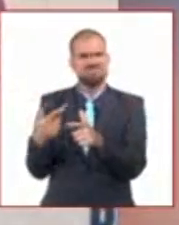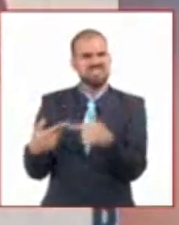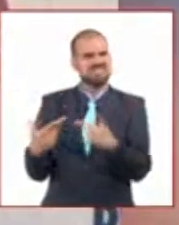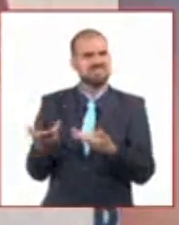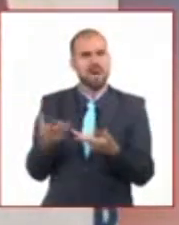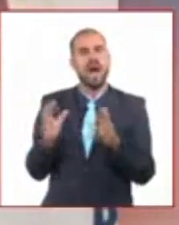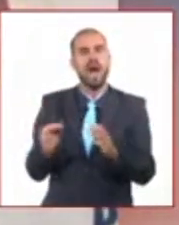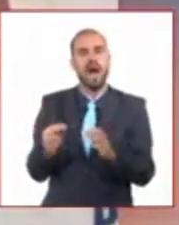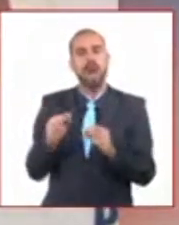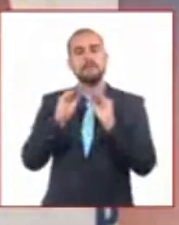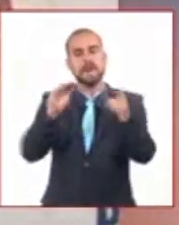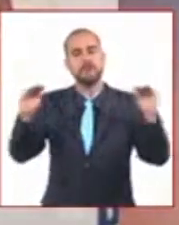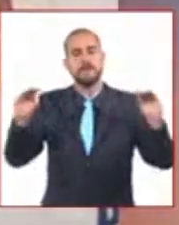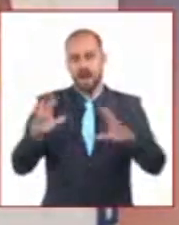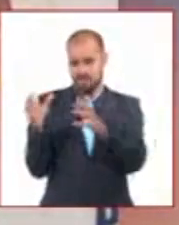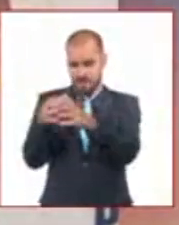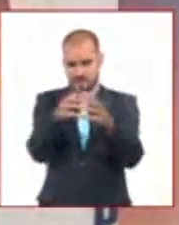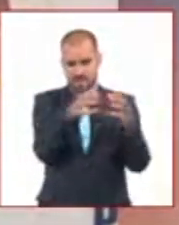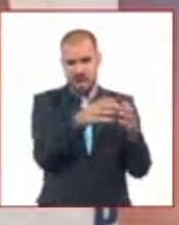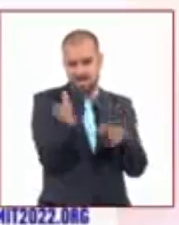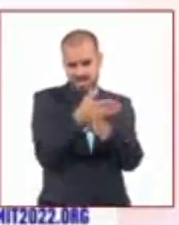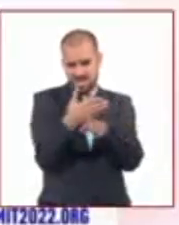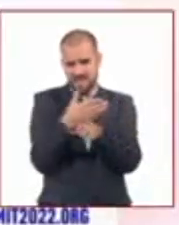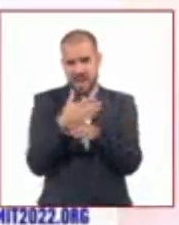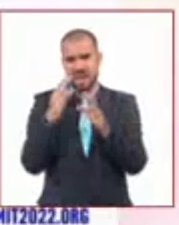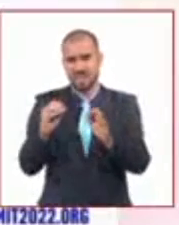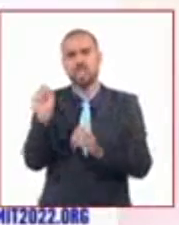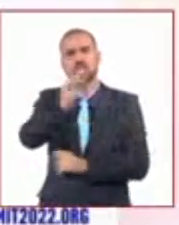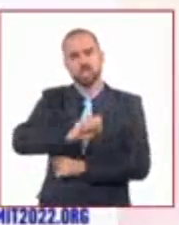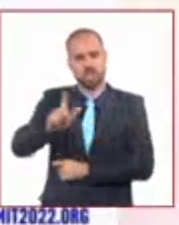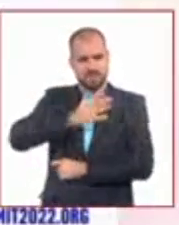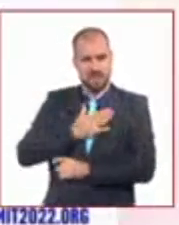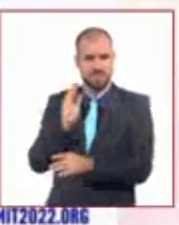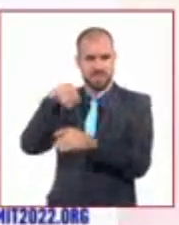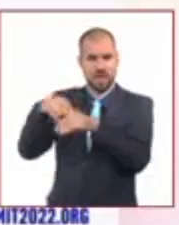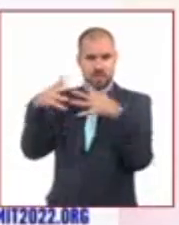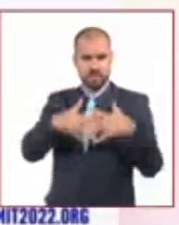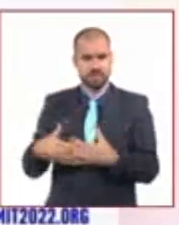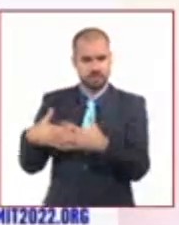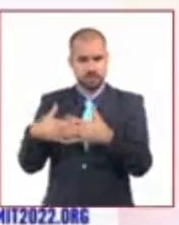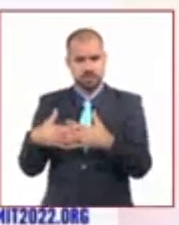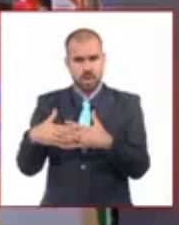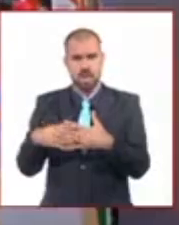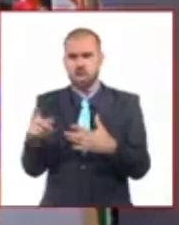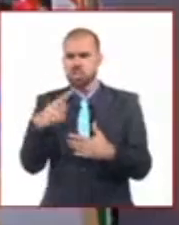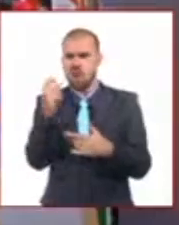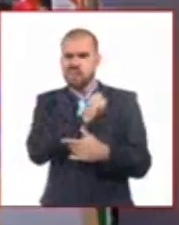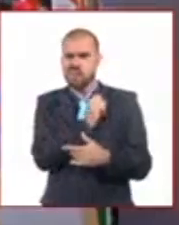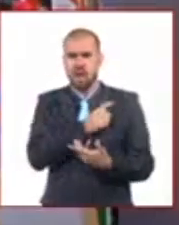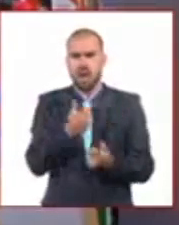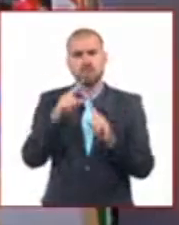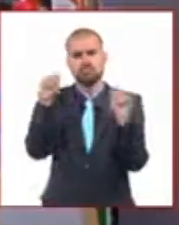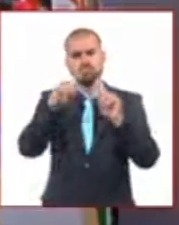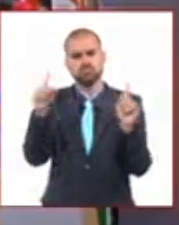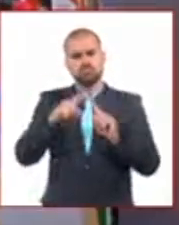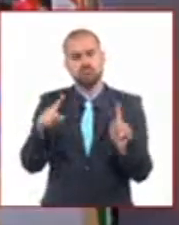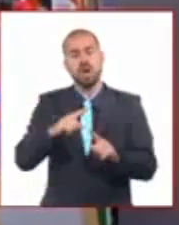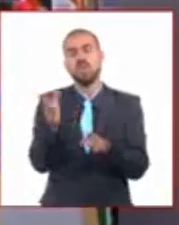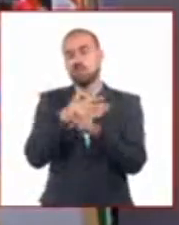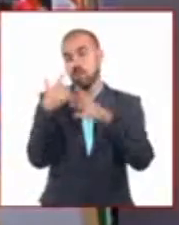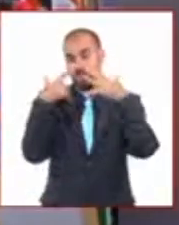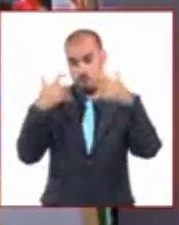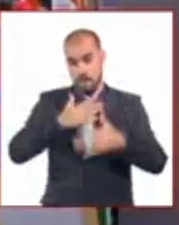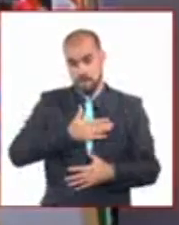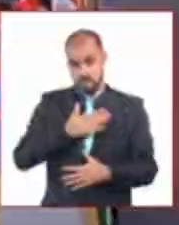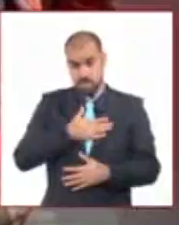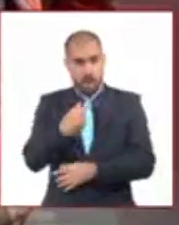populares y movimientos en los eeuu que buscan llamar la atención a todos los temas que son importantes para los pueblos y las